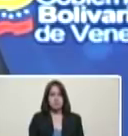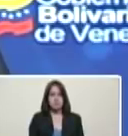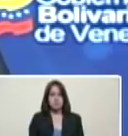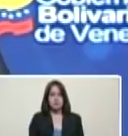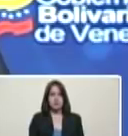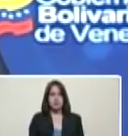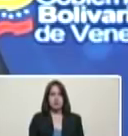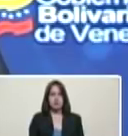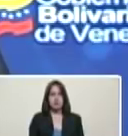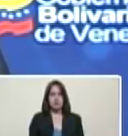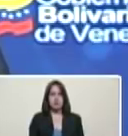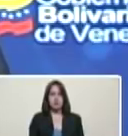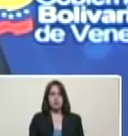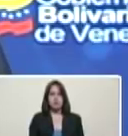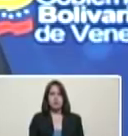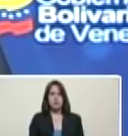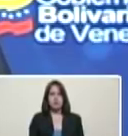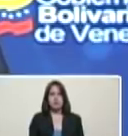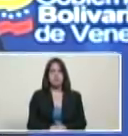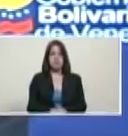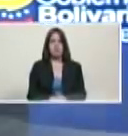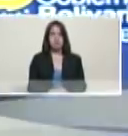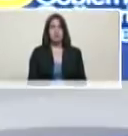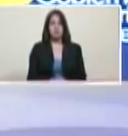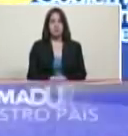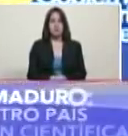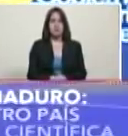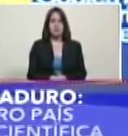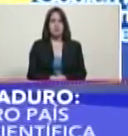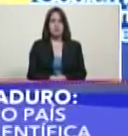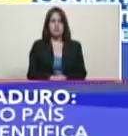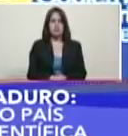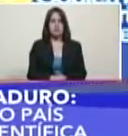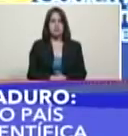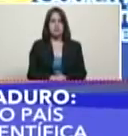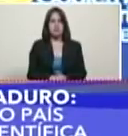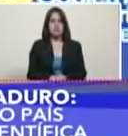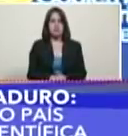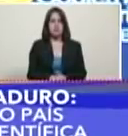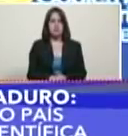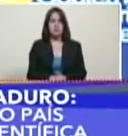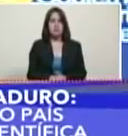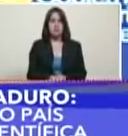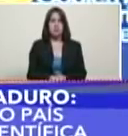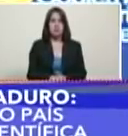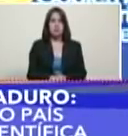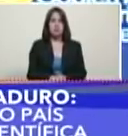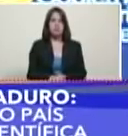Miranda, Héctor Rodríguez. La base de la Venezuela potencia está en su desarrollo científico y tecnológico